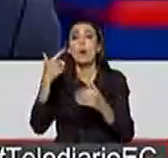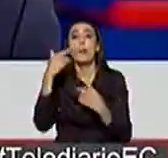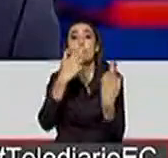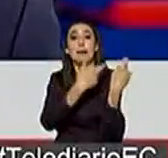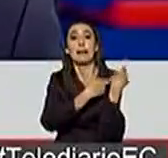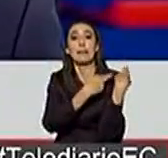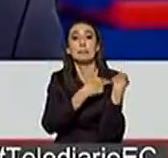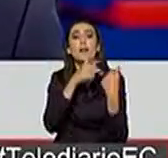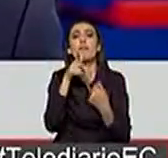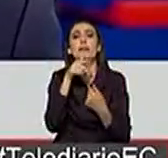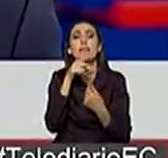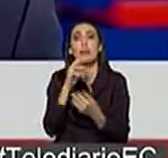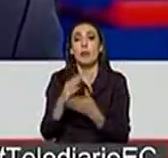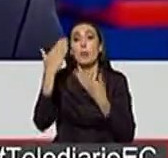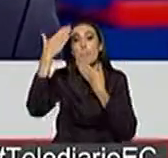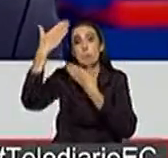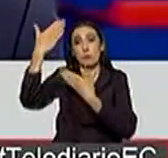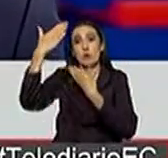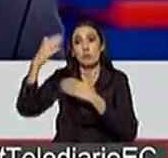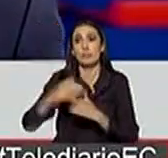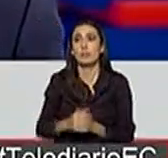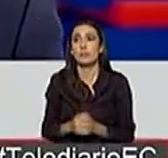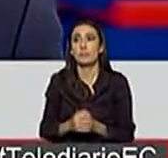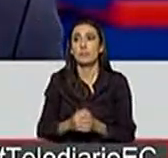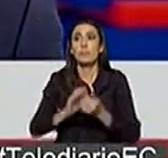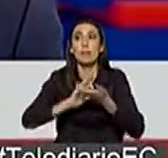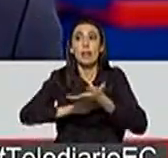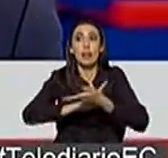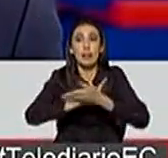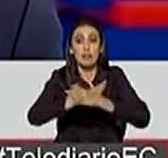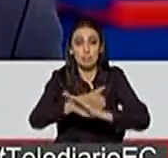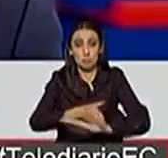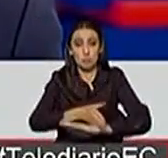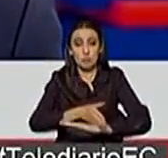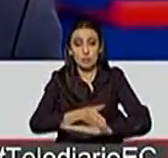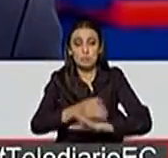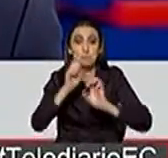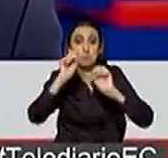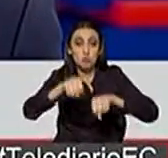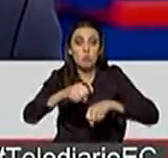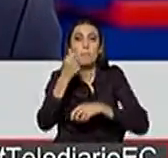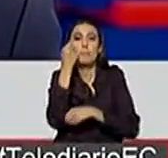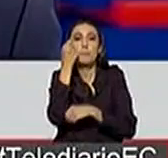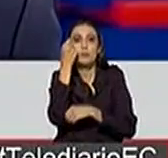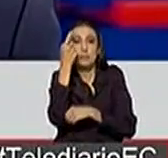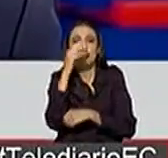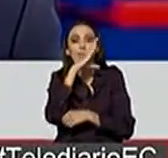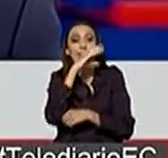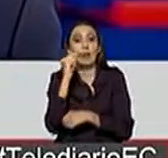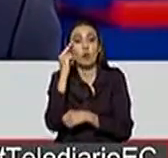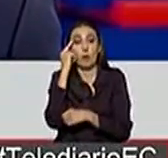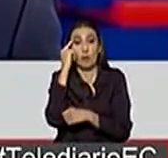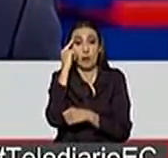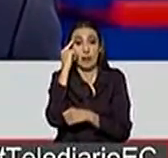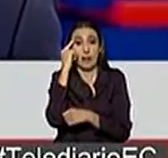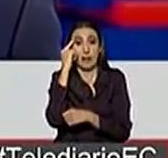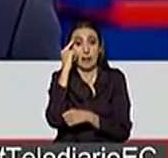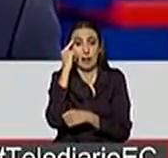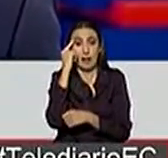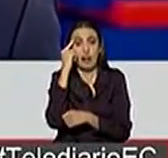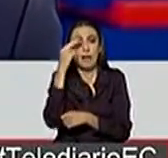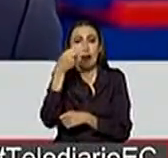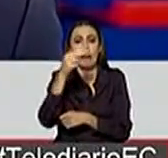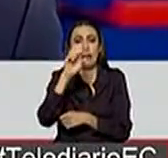empezamos a entender la razón por la cual tanto correr a cuántos grandes